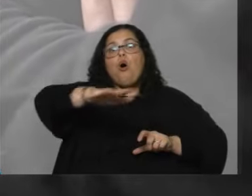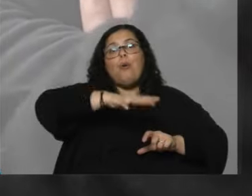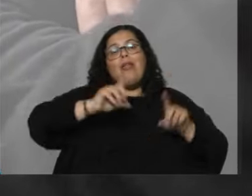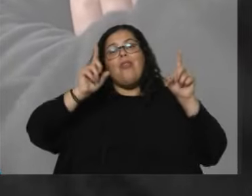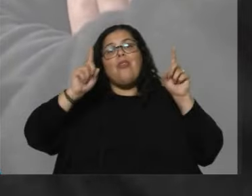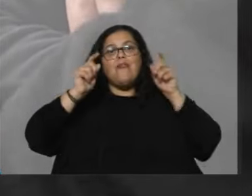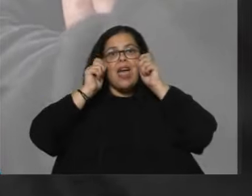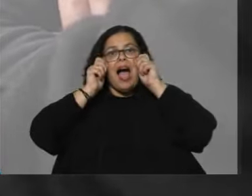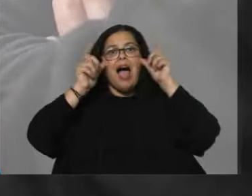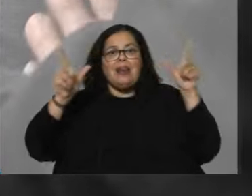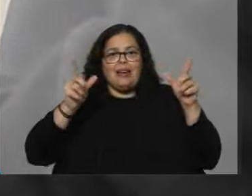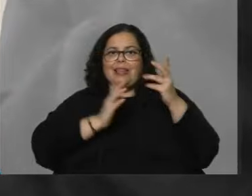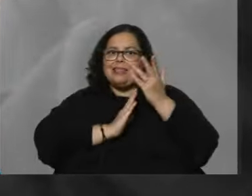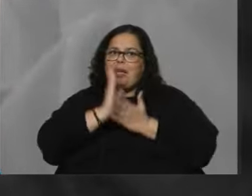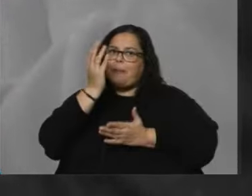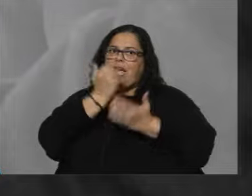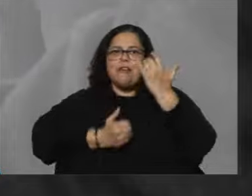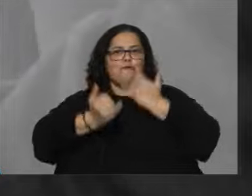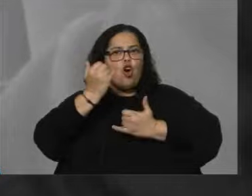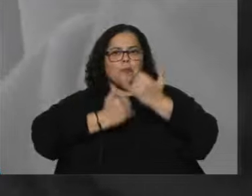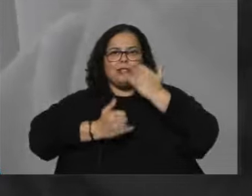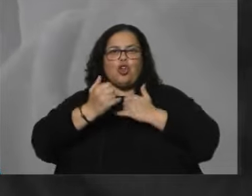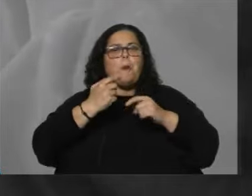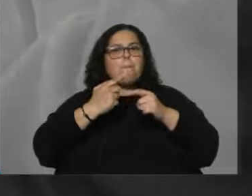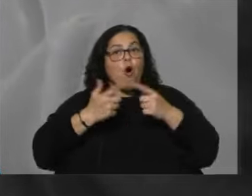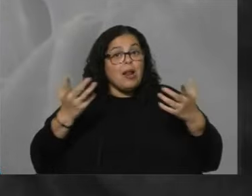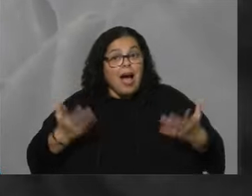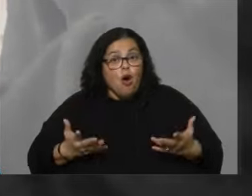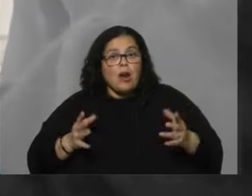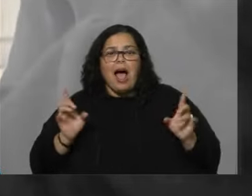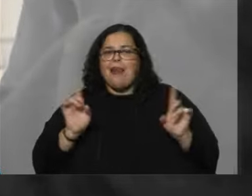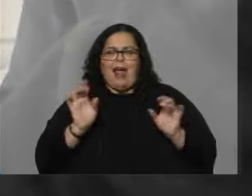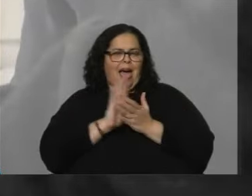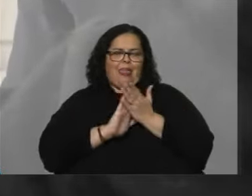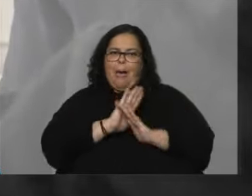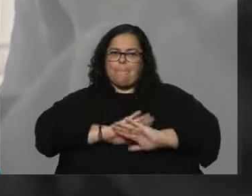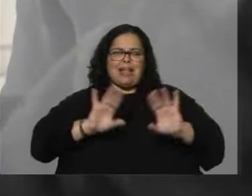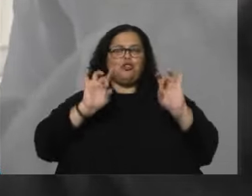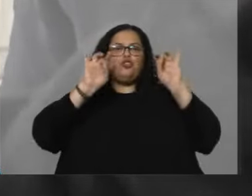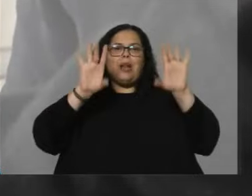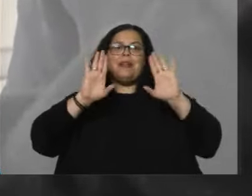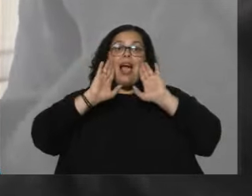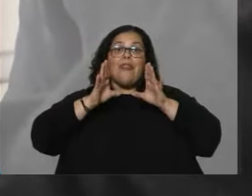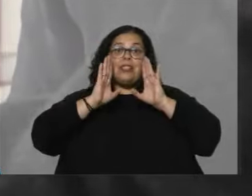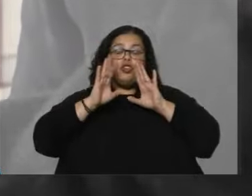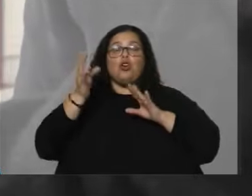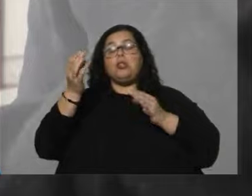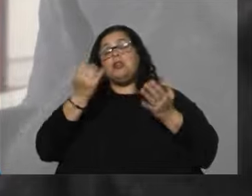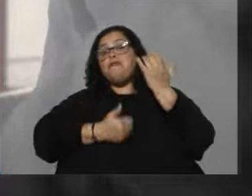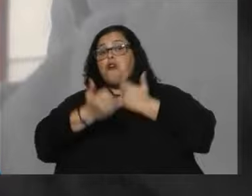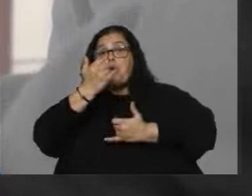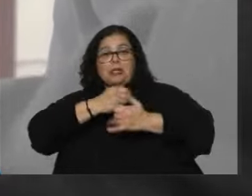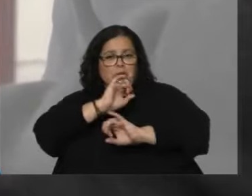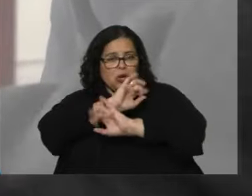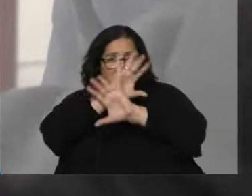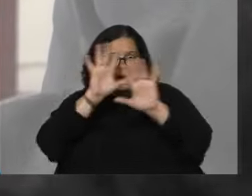mantenerse informada en forma preliminar, no tienen que tomar ninguna otra medida específica. Los viajeros internacionales que visitan